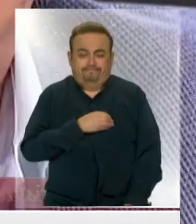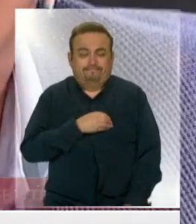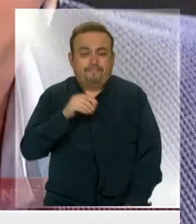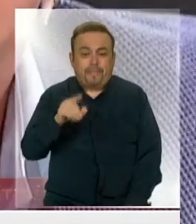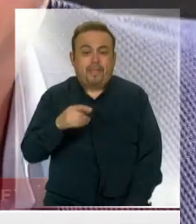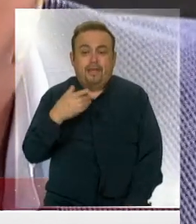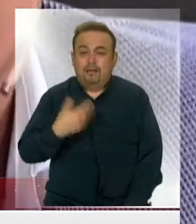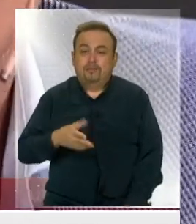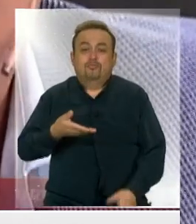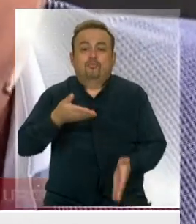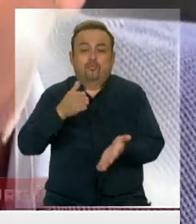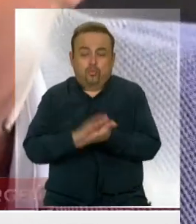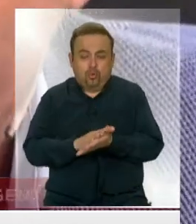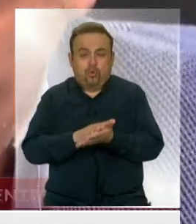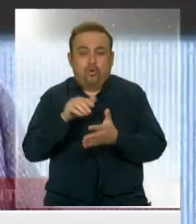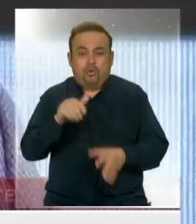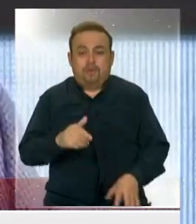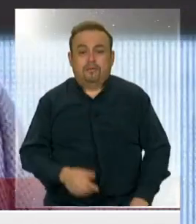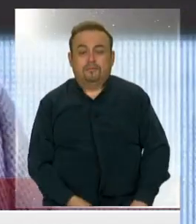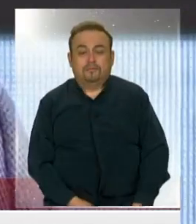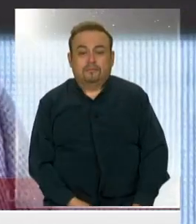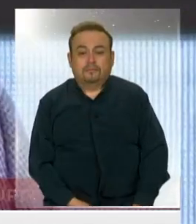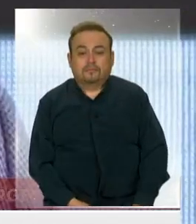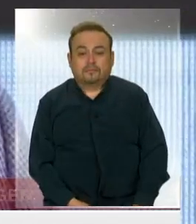realidad. Murió Diego Armando Maradona.